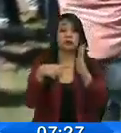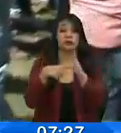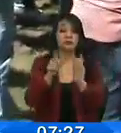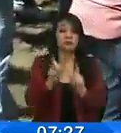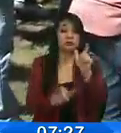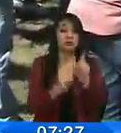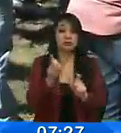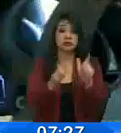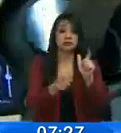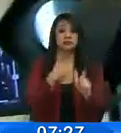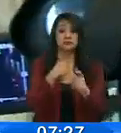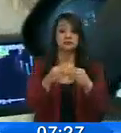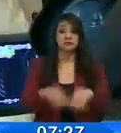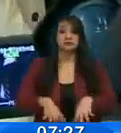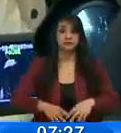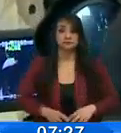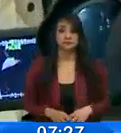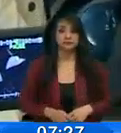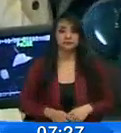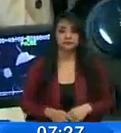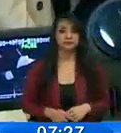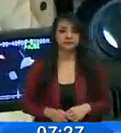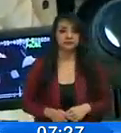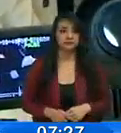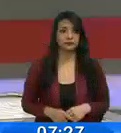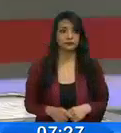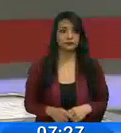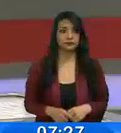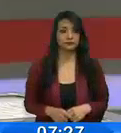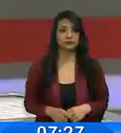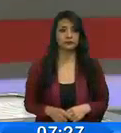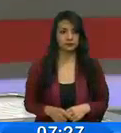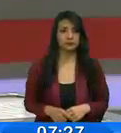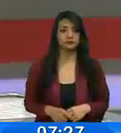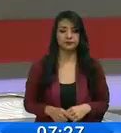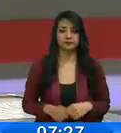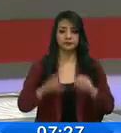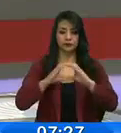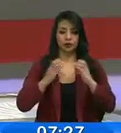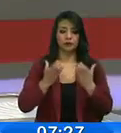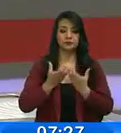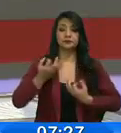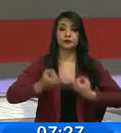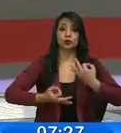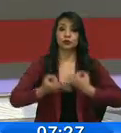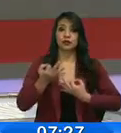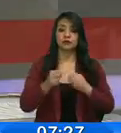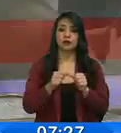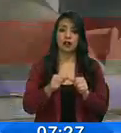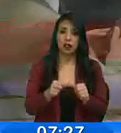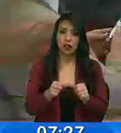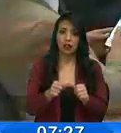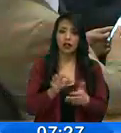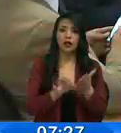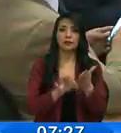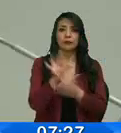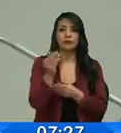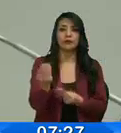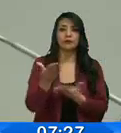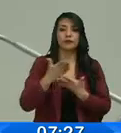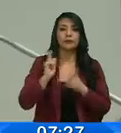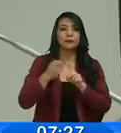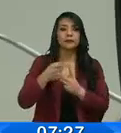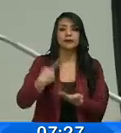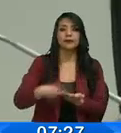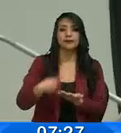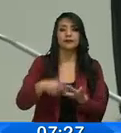muchos ciudadanos. Informó Javier Gallo. Y es que la Comisión de Justicia quedó estancada a la aprobación del informe para el primer